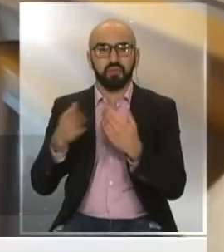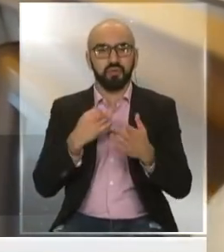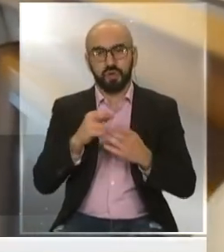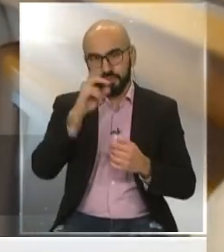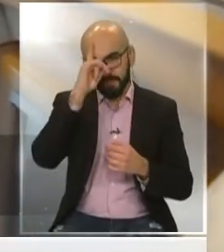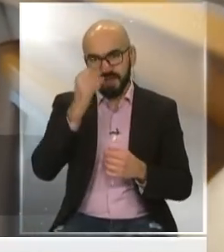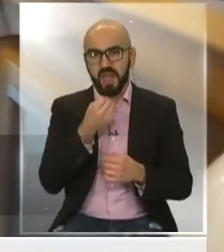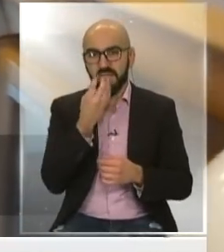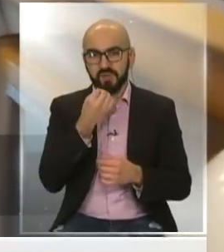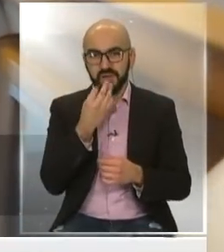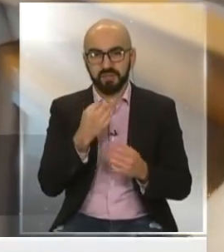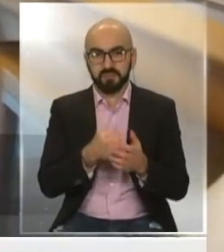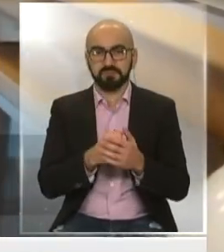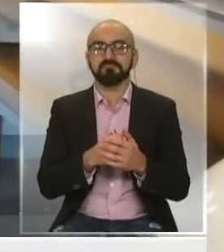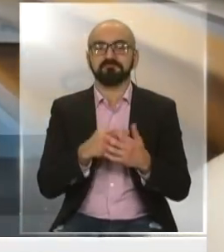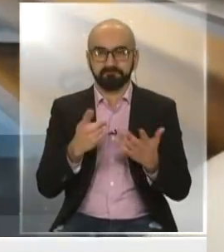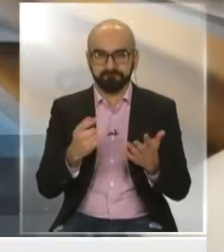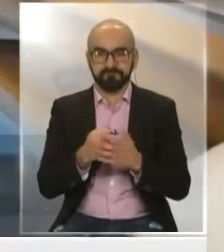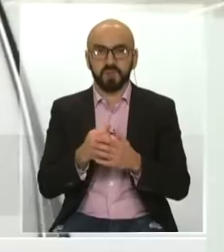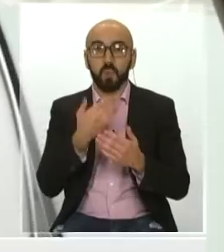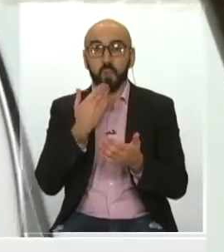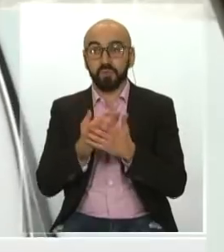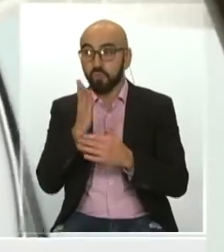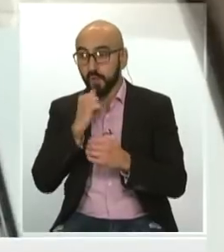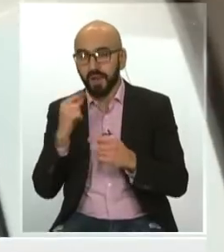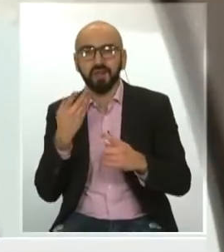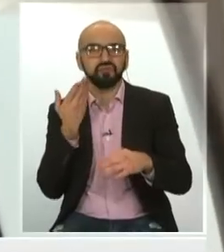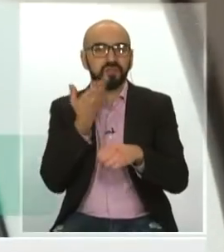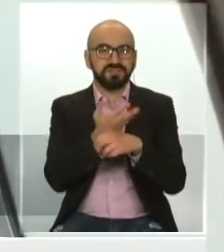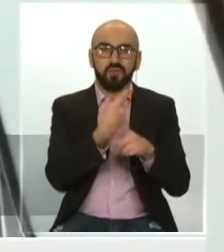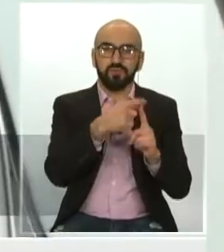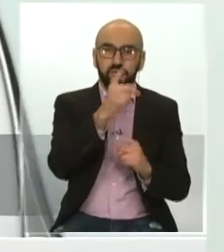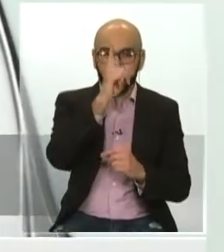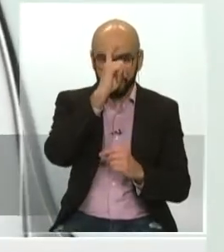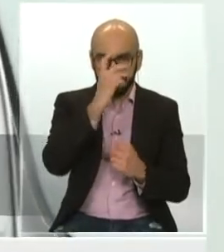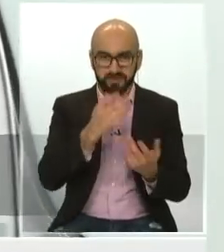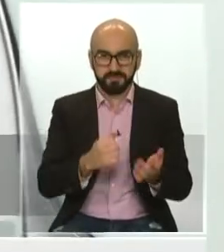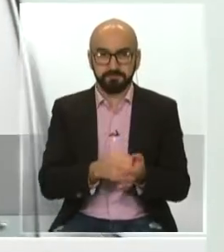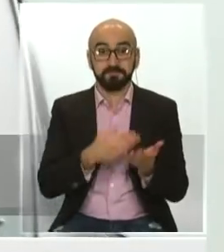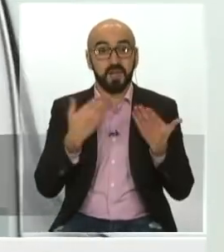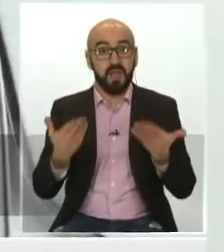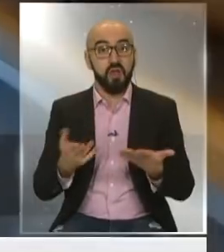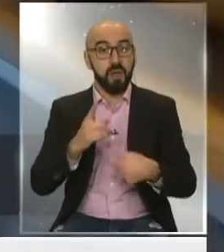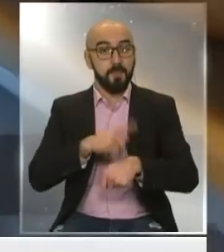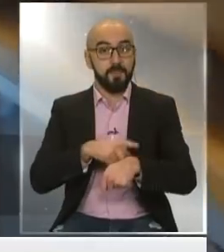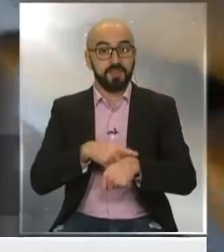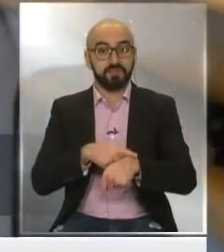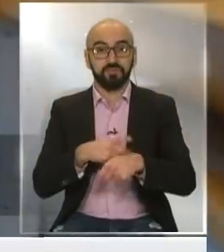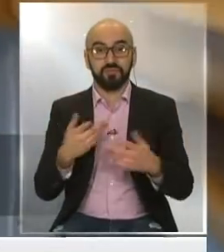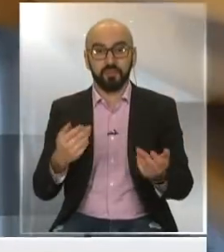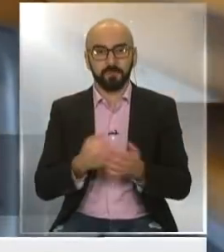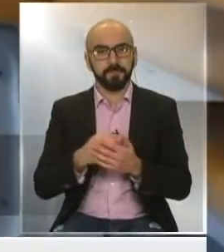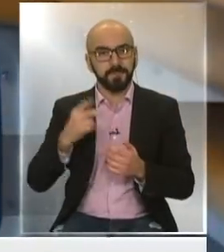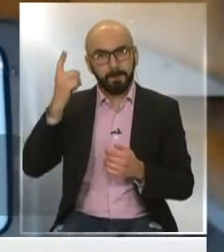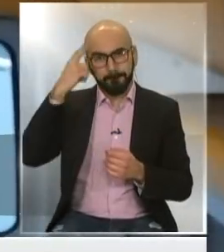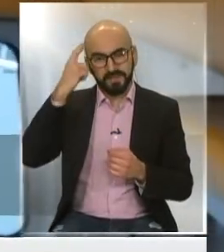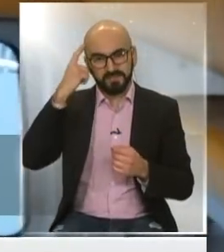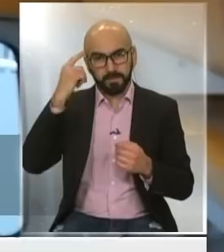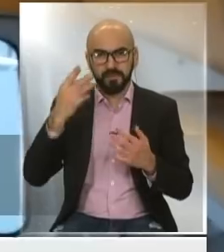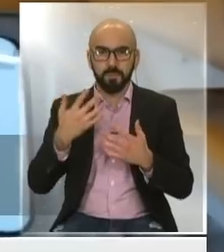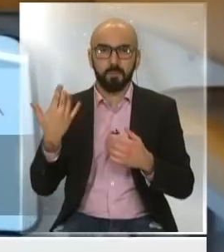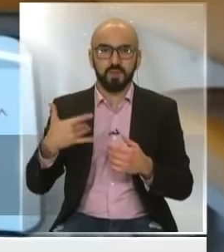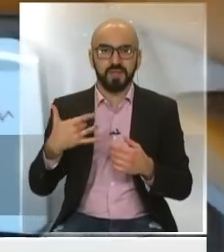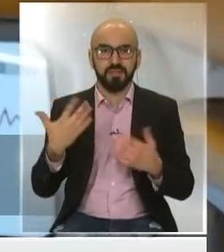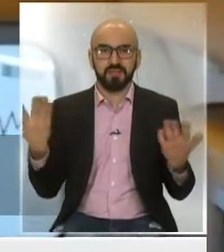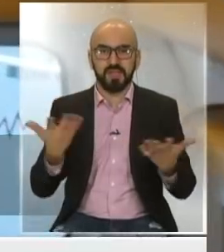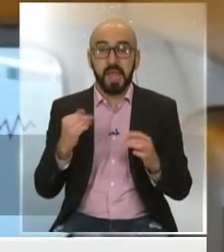solicitan traslado hacia otro hospital. Exactamente. Ahora en este momento yo creo que el pensamiento más grande que tenemos es no